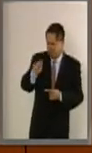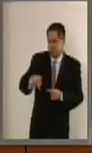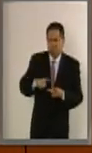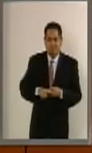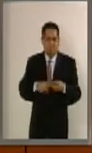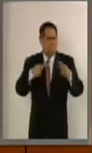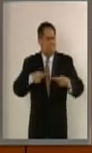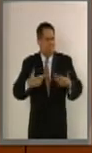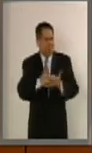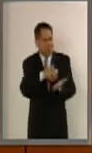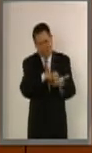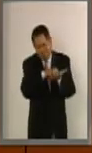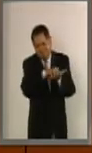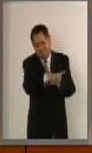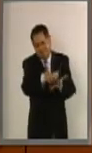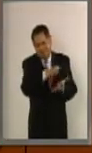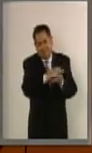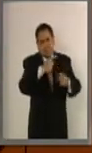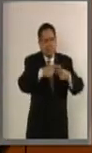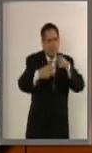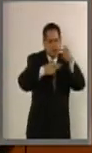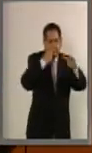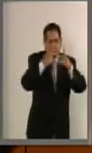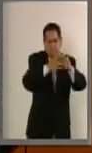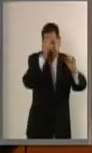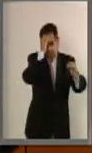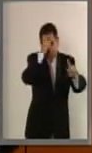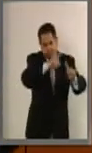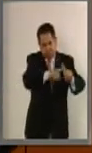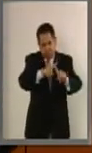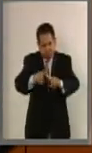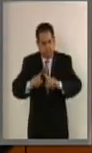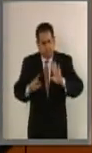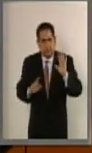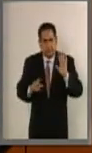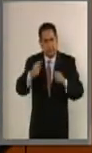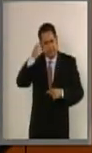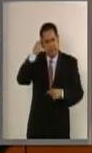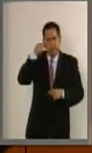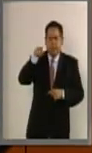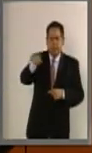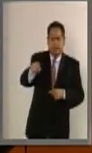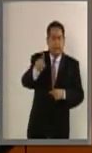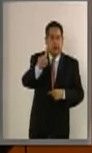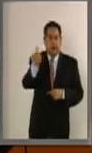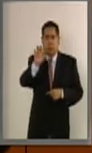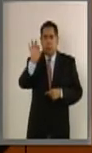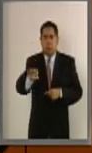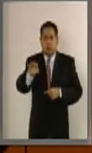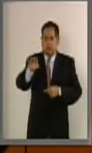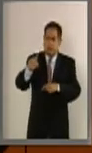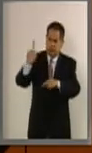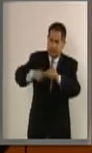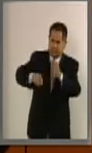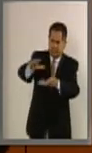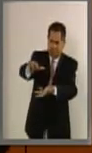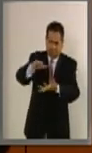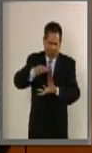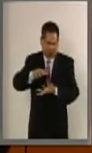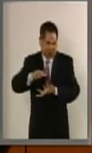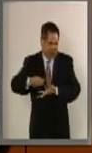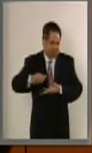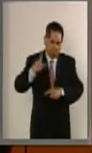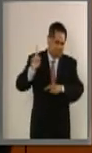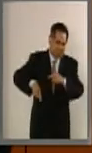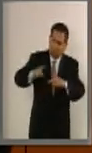ciudadanos, expresiones diversas, ha planteado suprimir al 100% el subsidio a los partidos